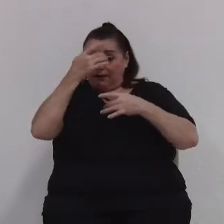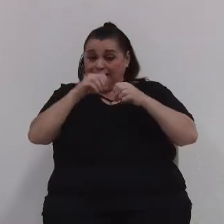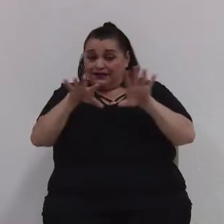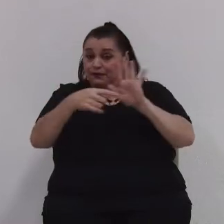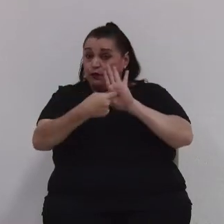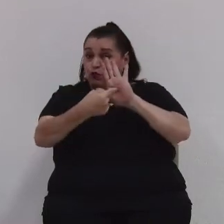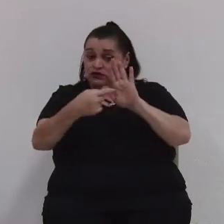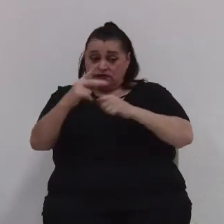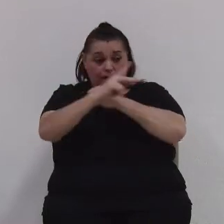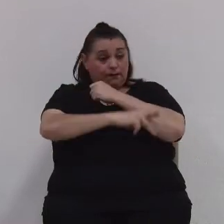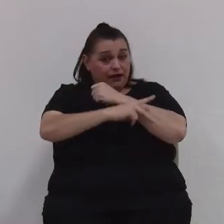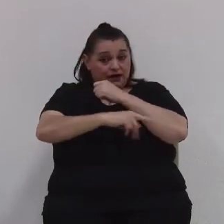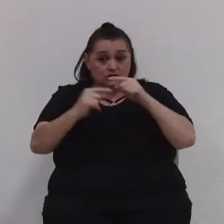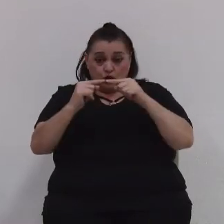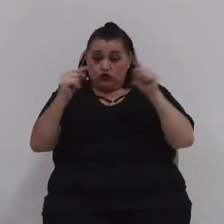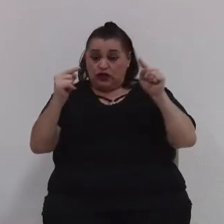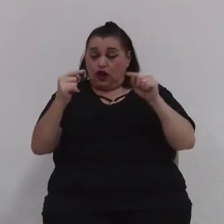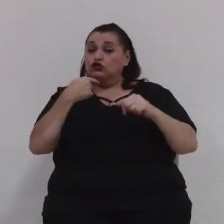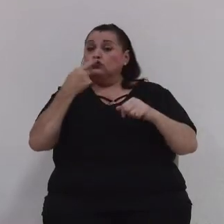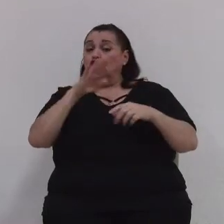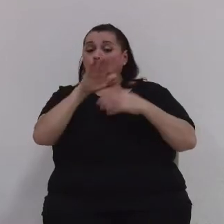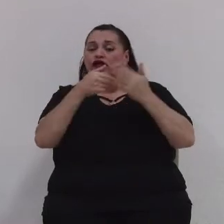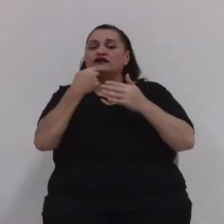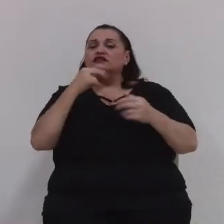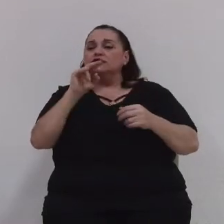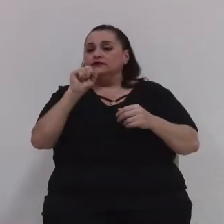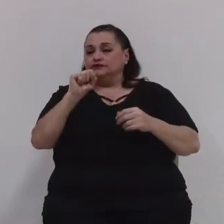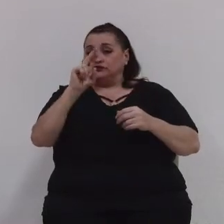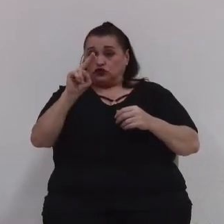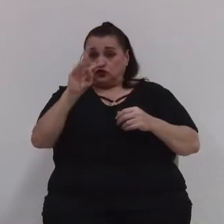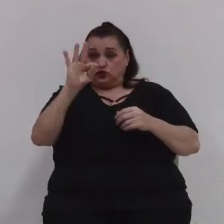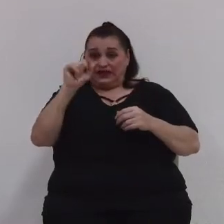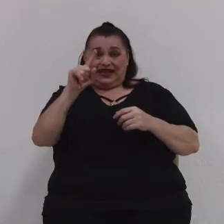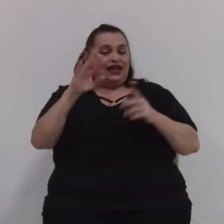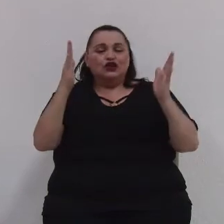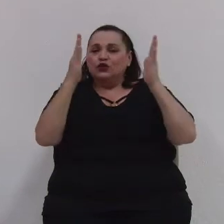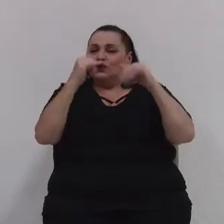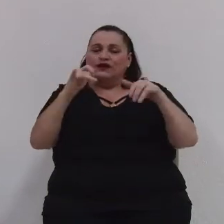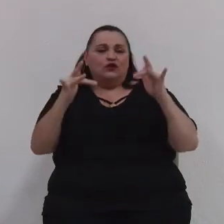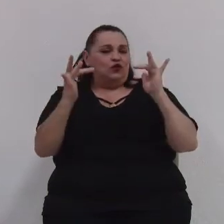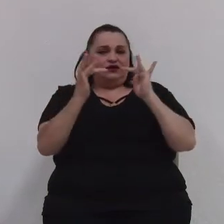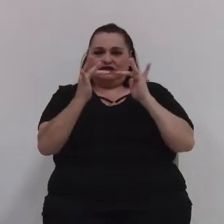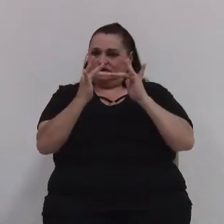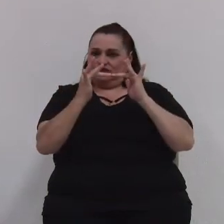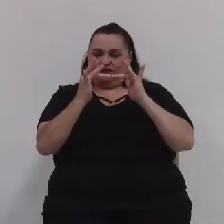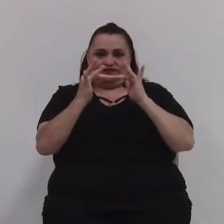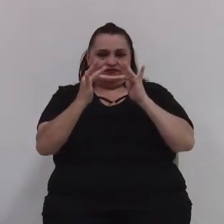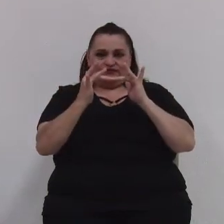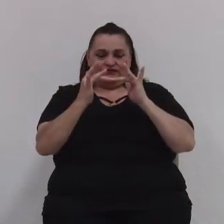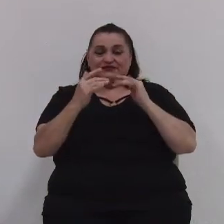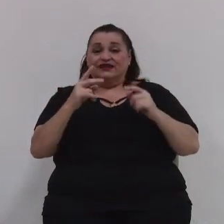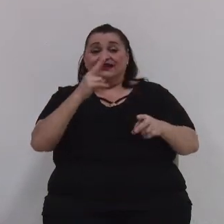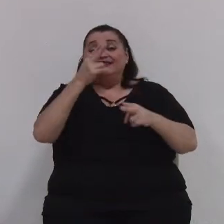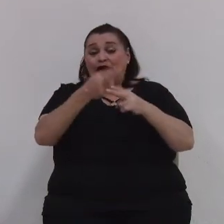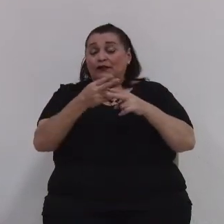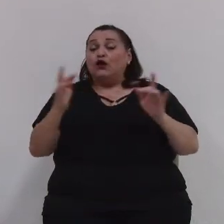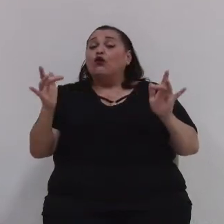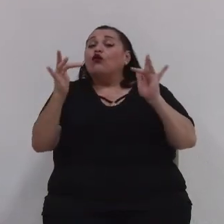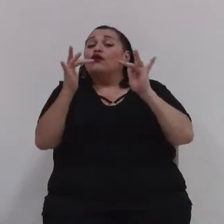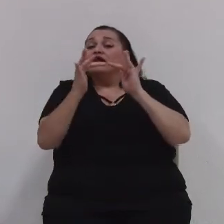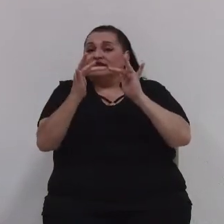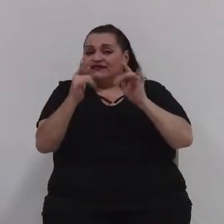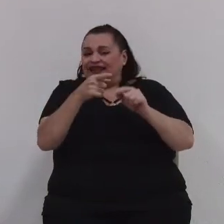el país, contrario a todo lo que decía Sutel, no estábamos conectados. O sea, o llamaban conectividad